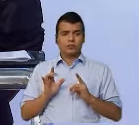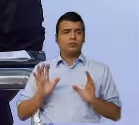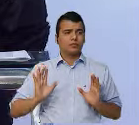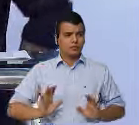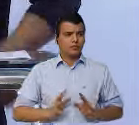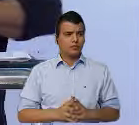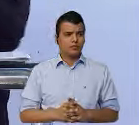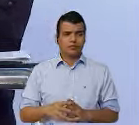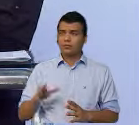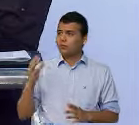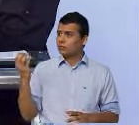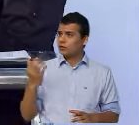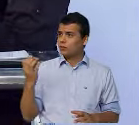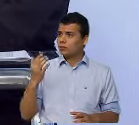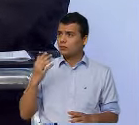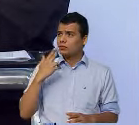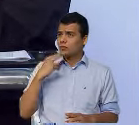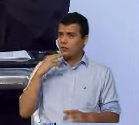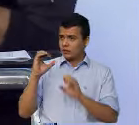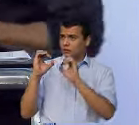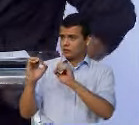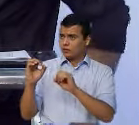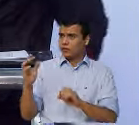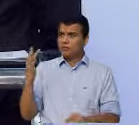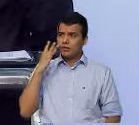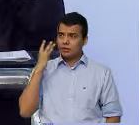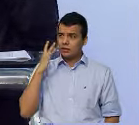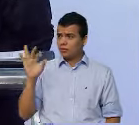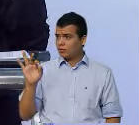Ese es yogur sin azúcar, ¿no? Sin azúcar, yogur natural. Listo.